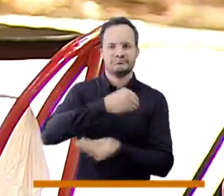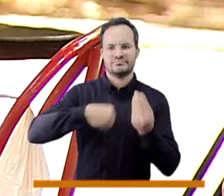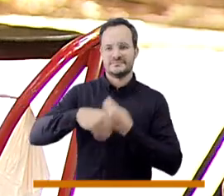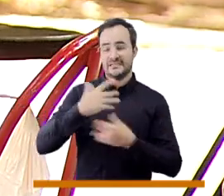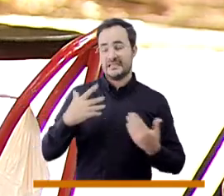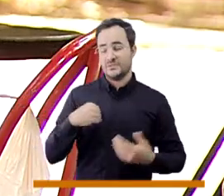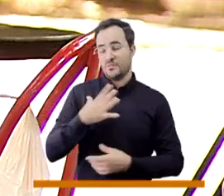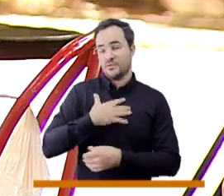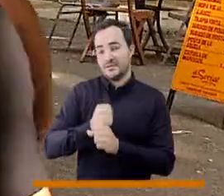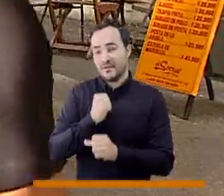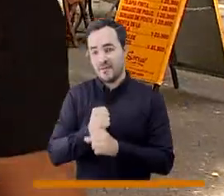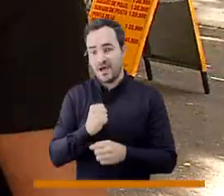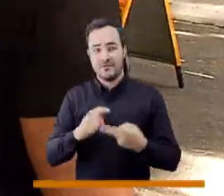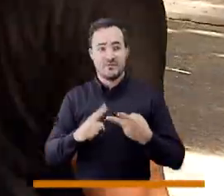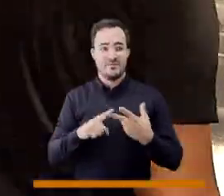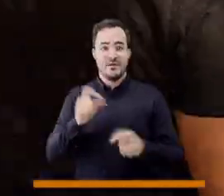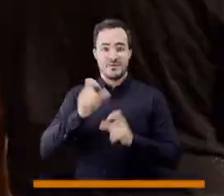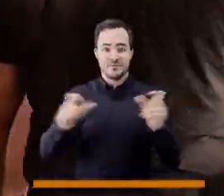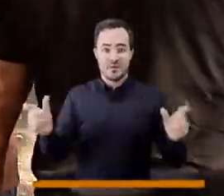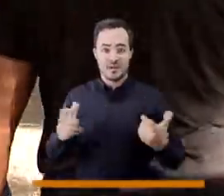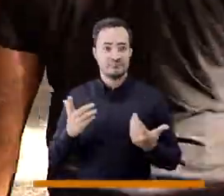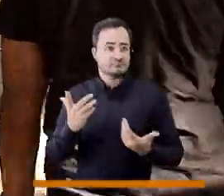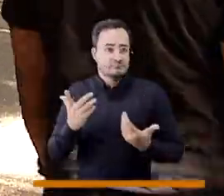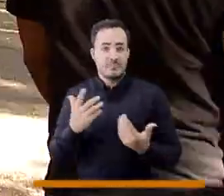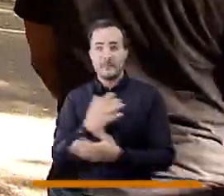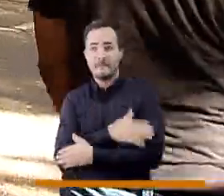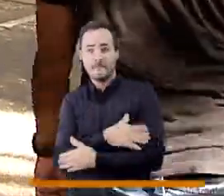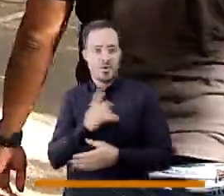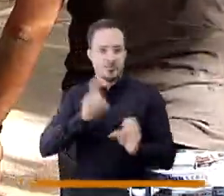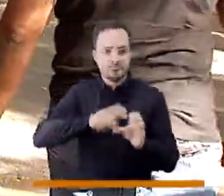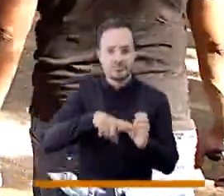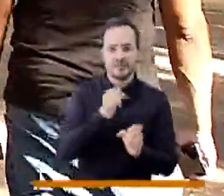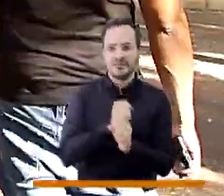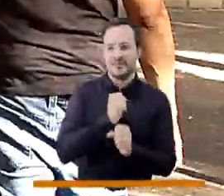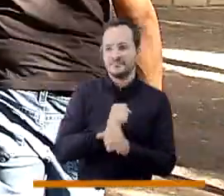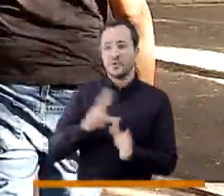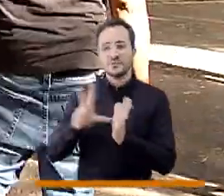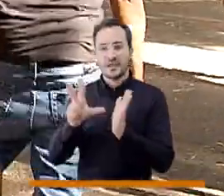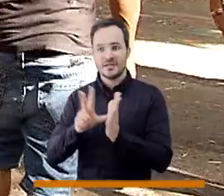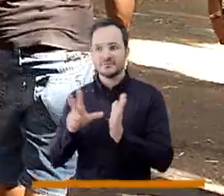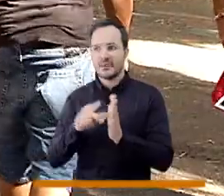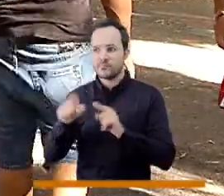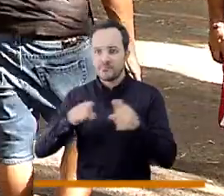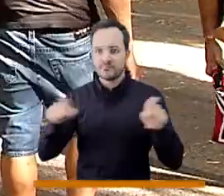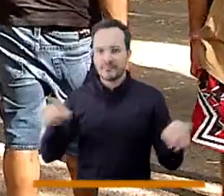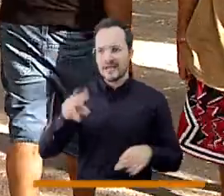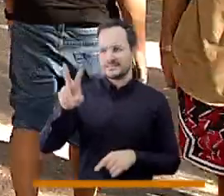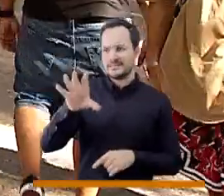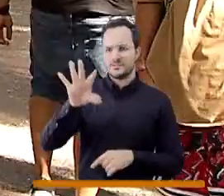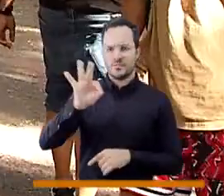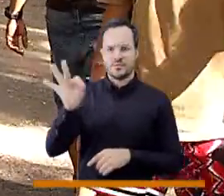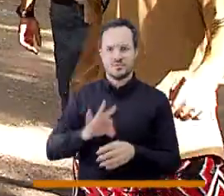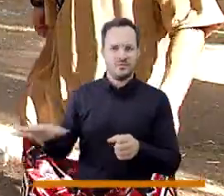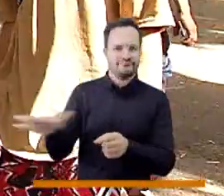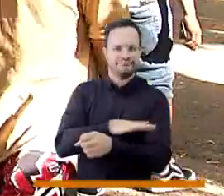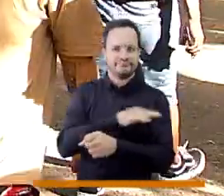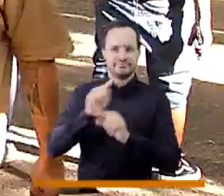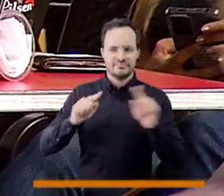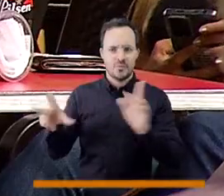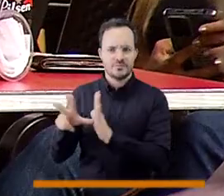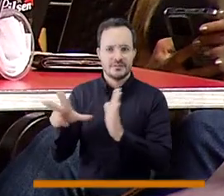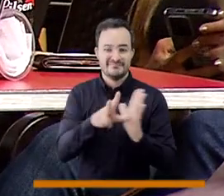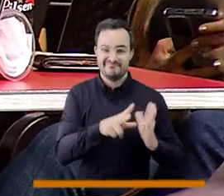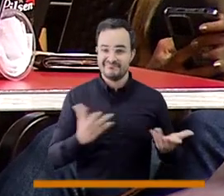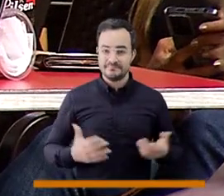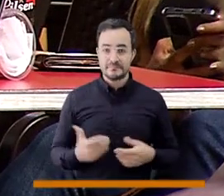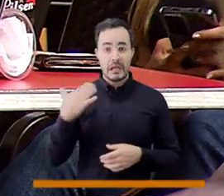genera empleo, la ocupación hotelera ha sido histórica en Medellín en un 77%, entre muchos otros aspectos.